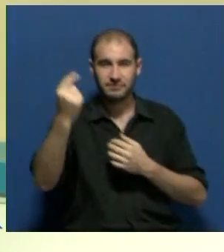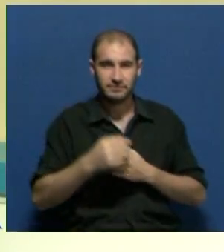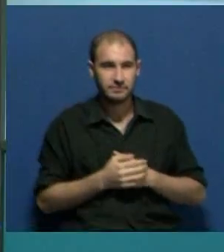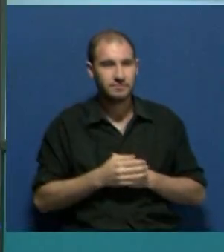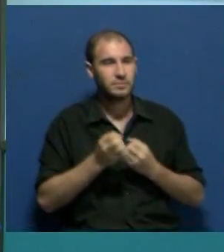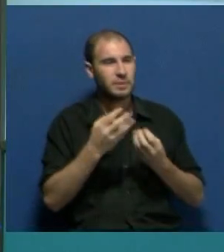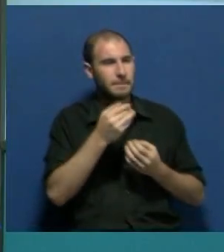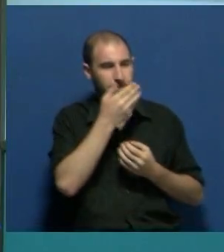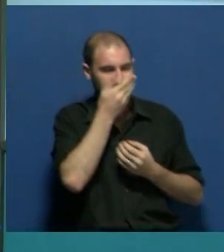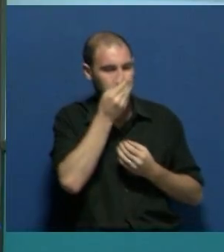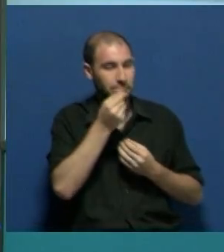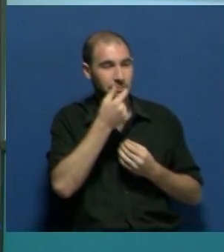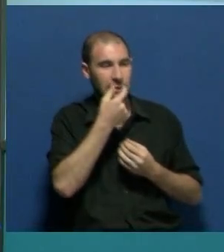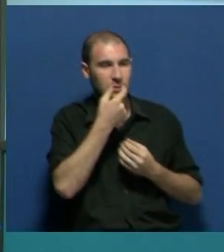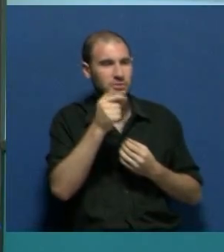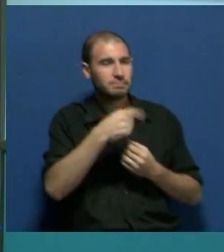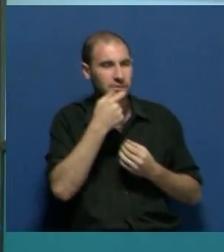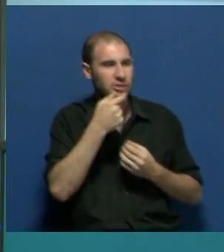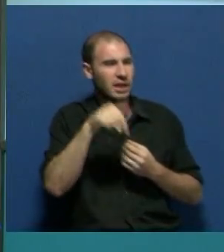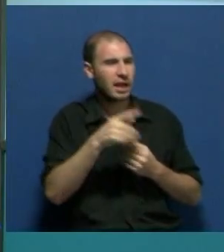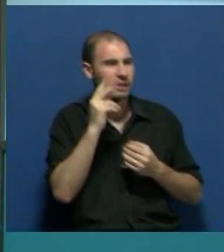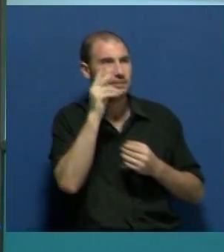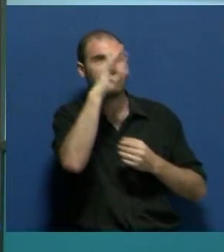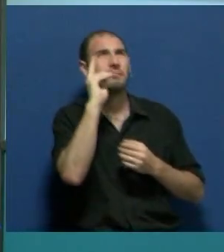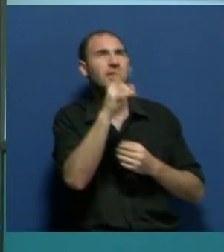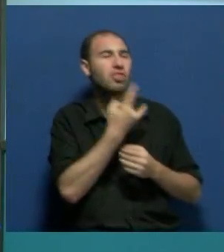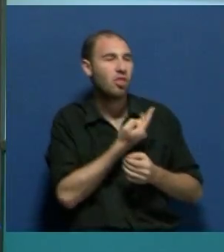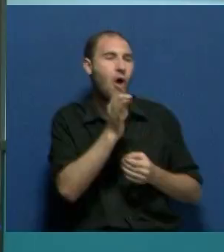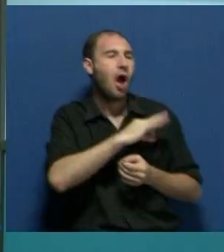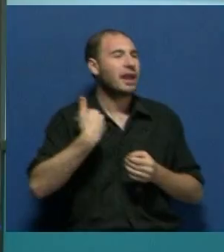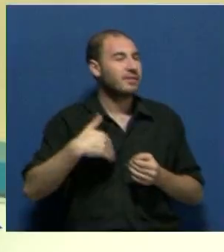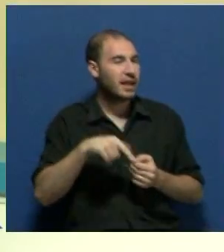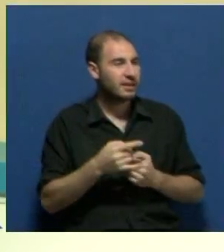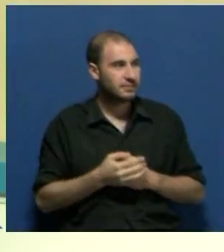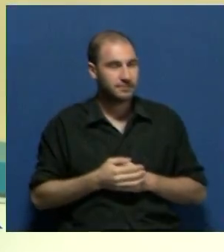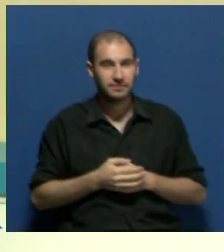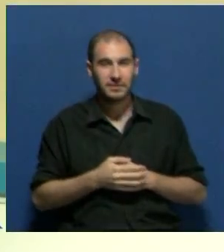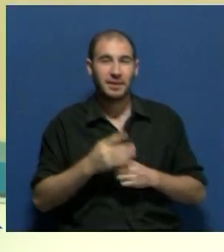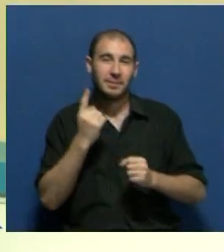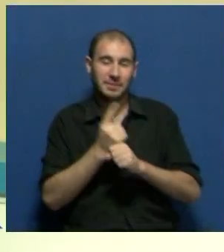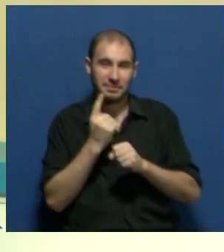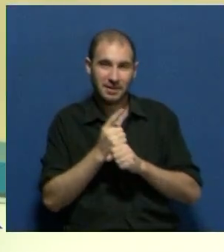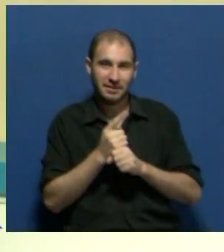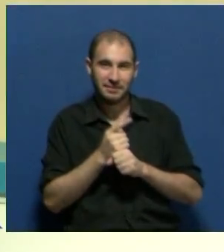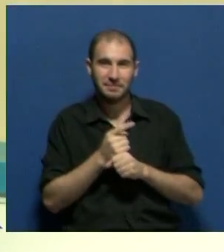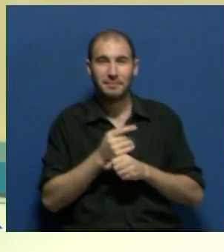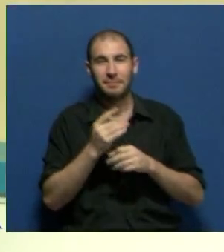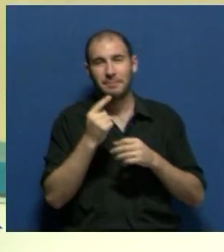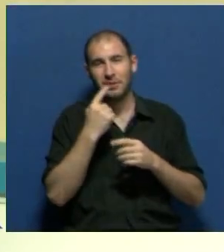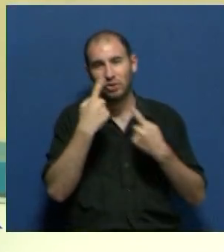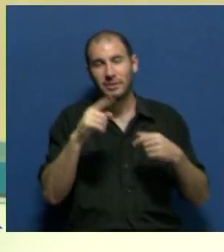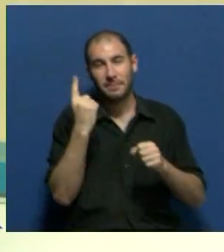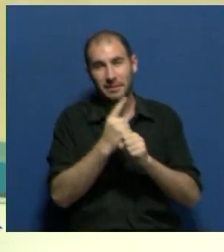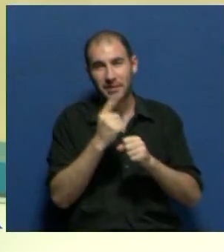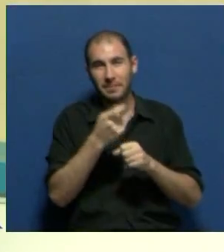perfecto. ¿En Mendoza dónde podemos ver el cielo? ¿O en la Argentina? Bien, vamos primero con la primera cuestión, que